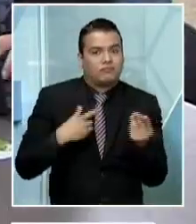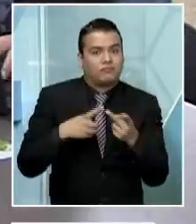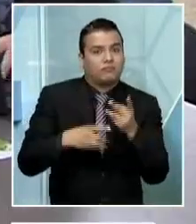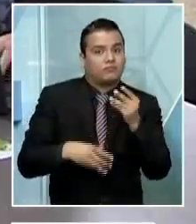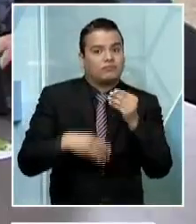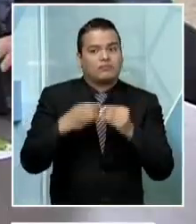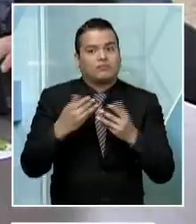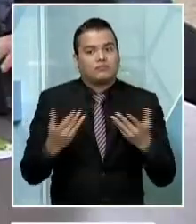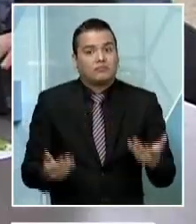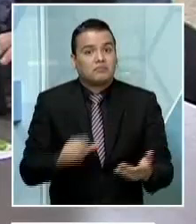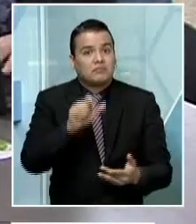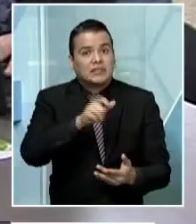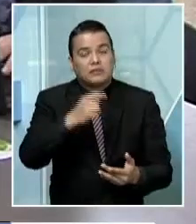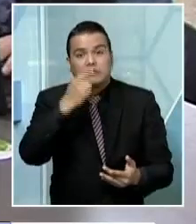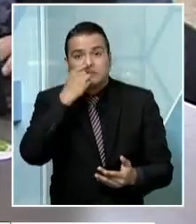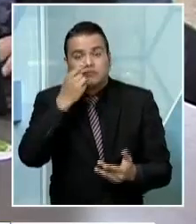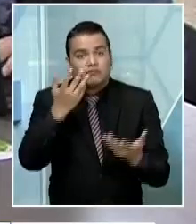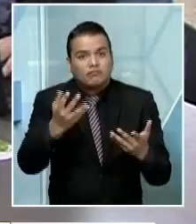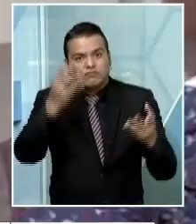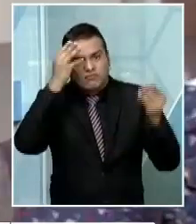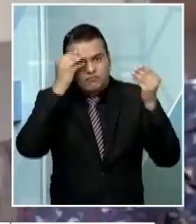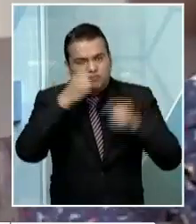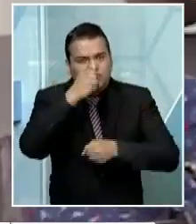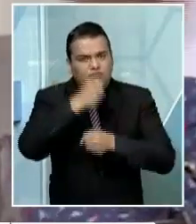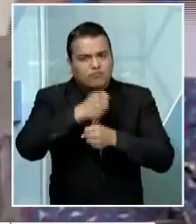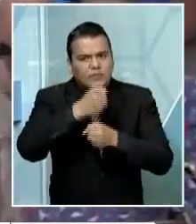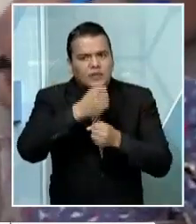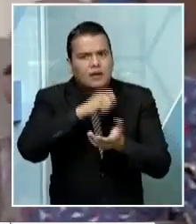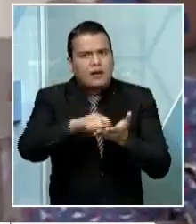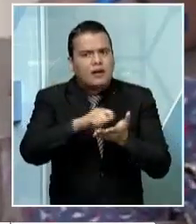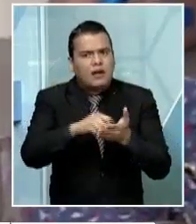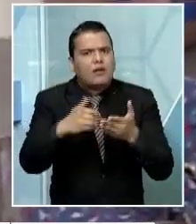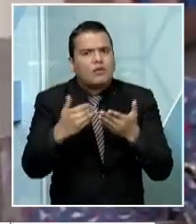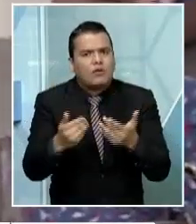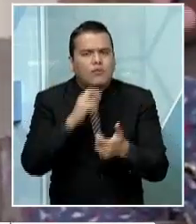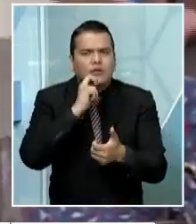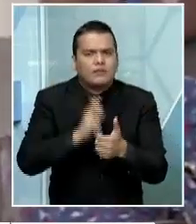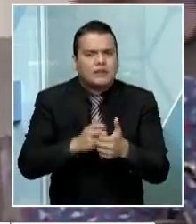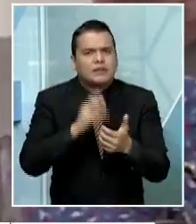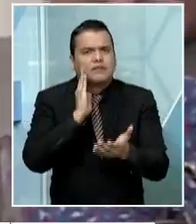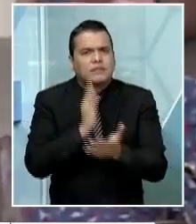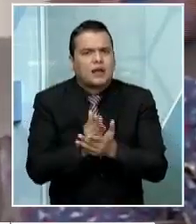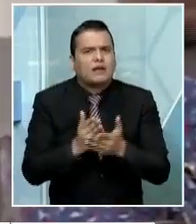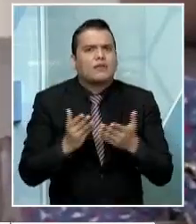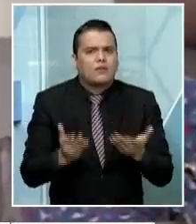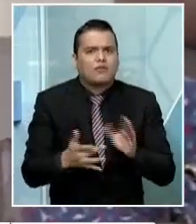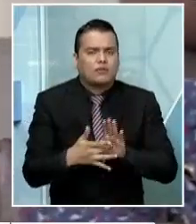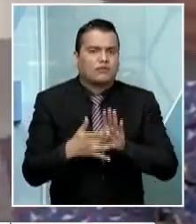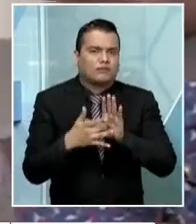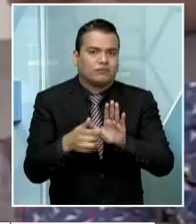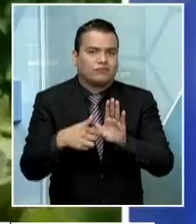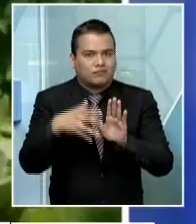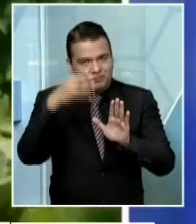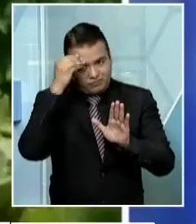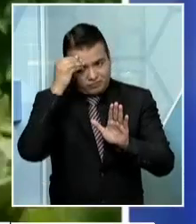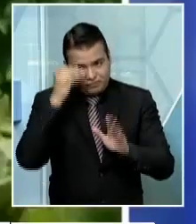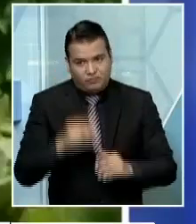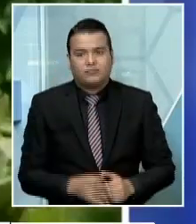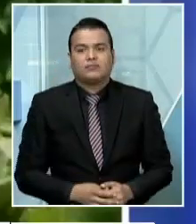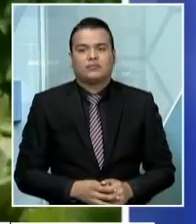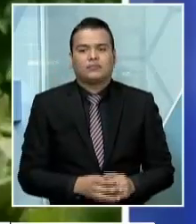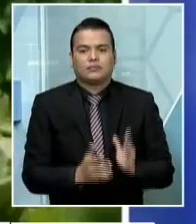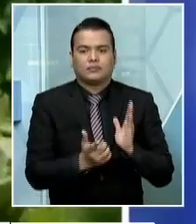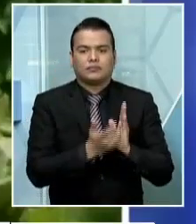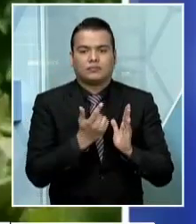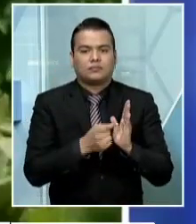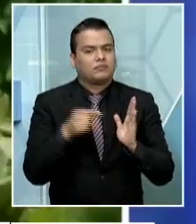ventana abierta para todo aquel que quiera saber secretos del oficio y las dificultades que se presentan a la hora de ejercer el periodismo en estos complejos tiempos. Es un libro